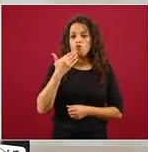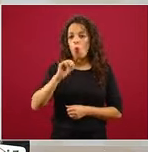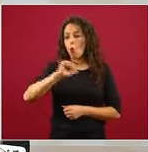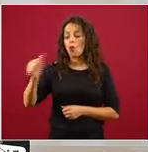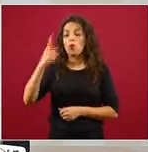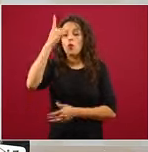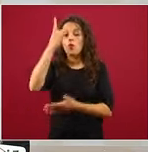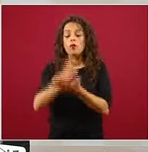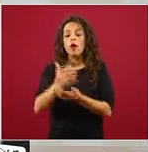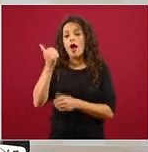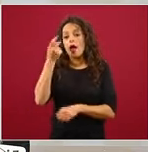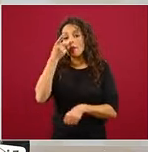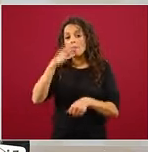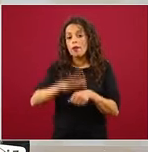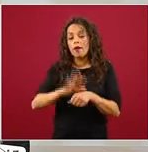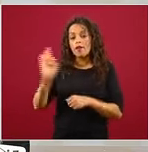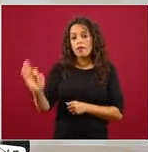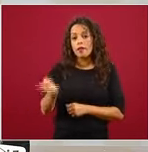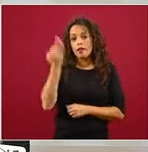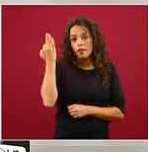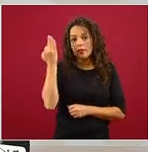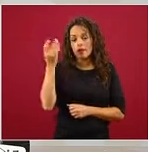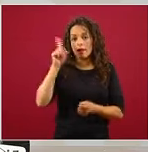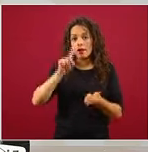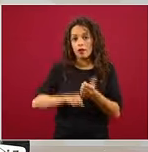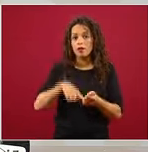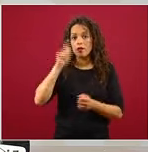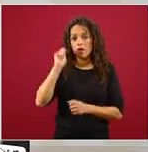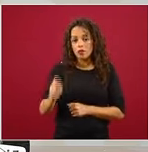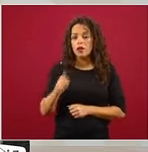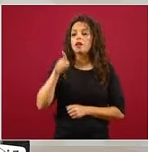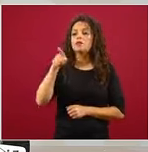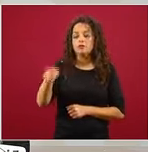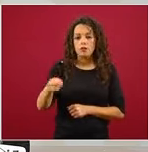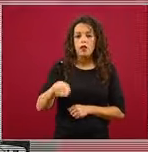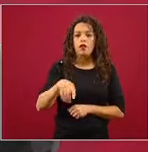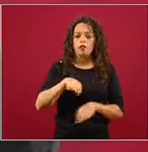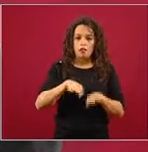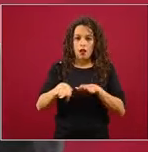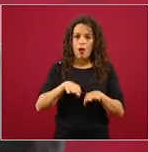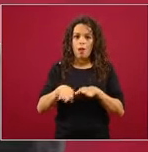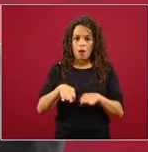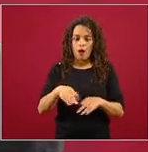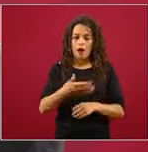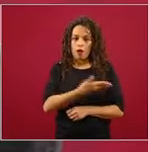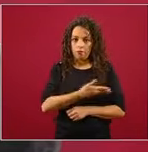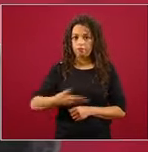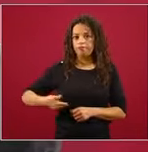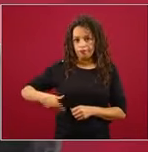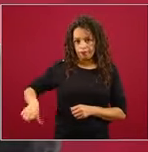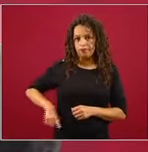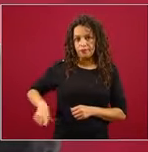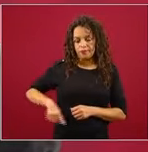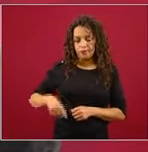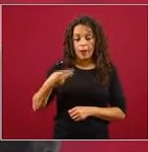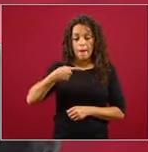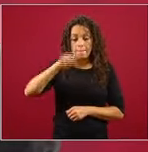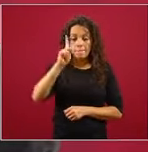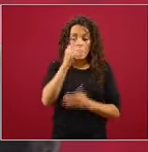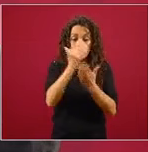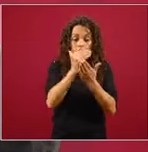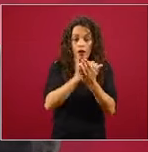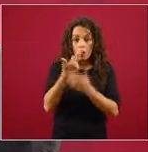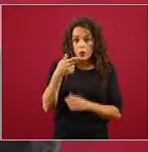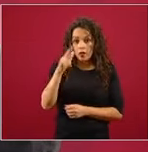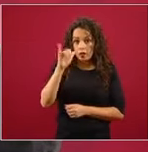Pública Federal en la rama del Poder Ejecutivo. Ahora, se puede utilizar como guía los lineamientos que han